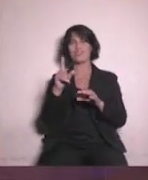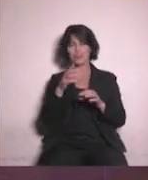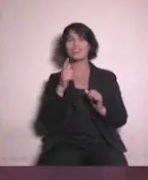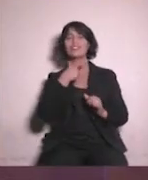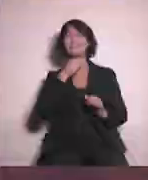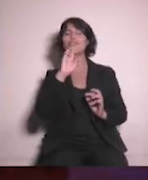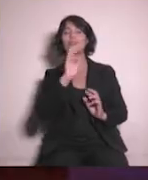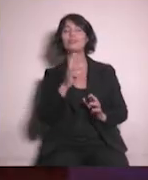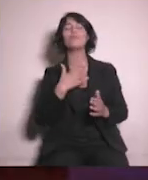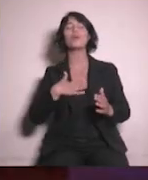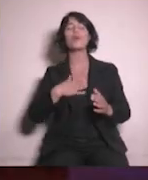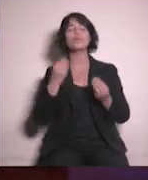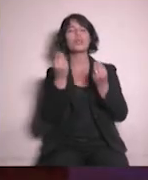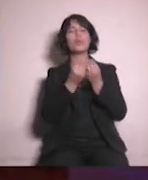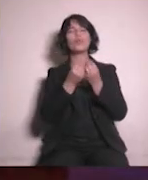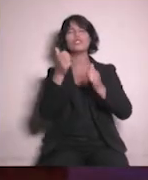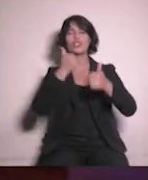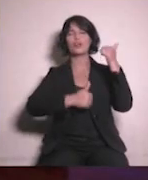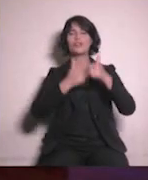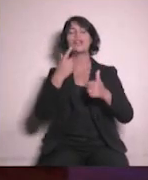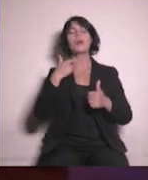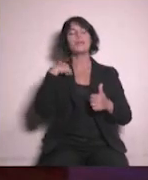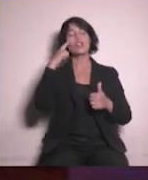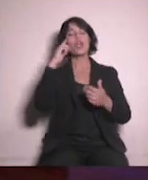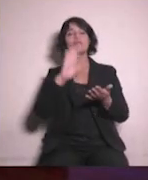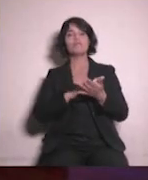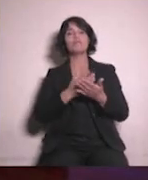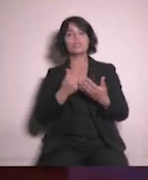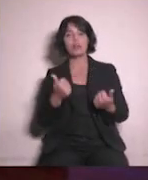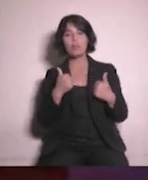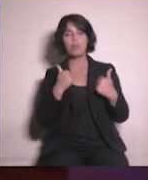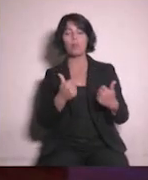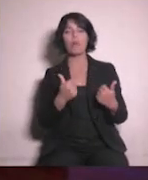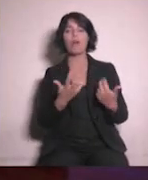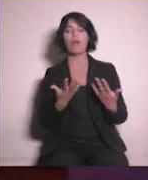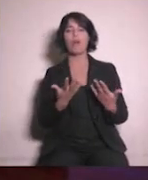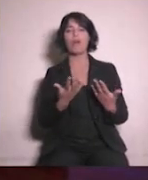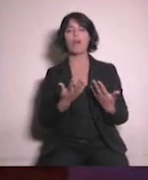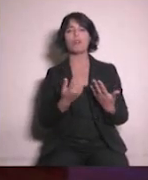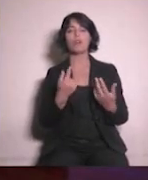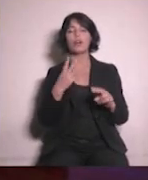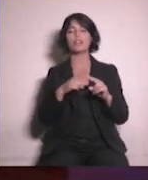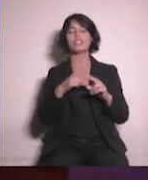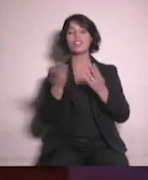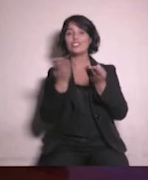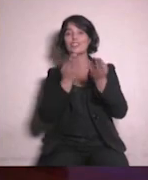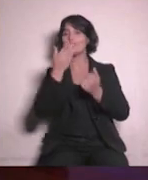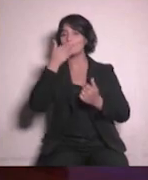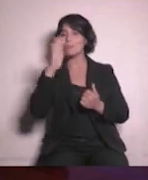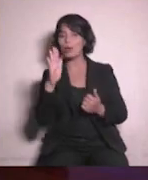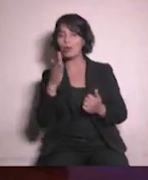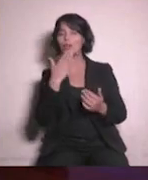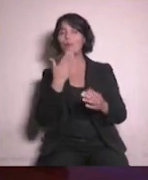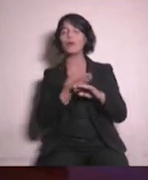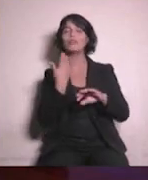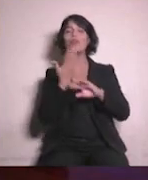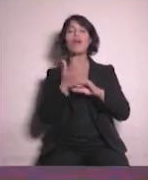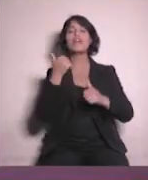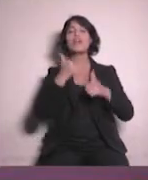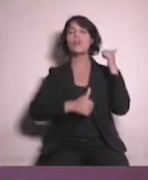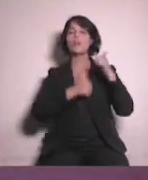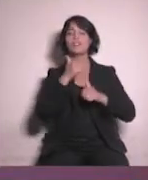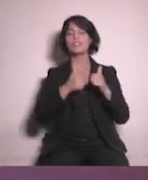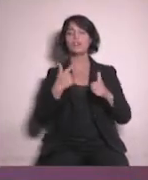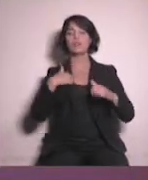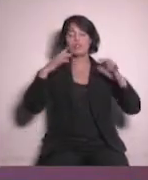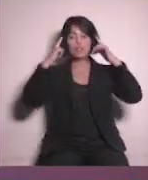la competencia. Creo que la competencia es sana, creo que la competencia hace que los servicios sean mejores, que uno se esfuerce más,